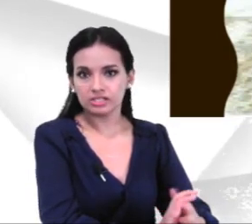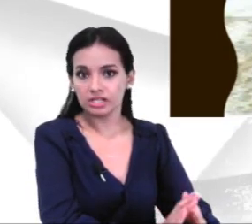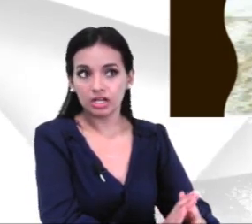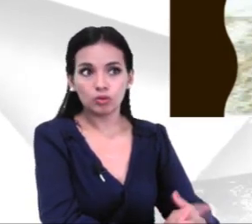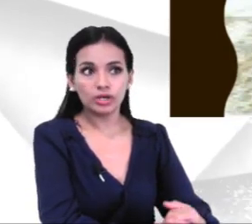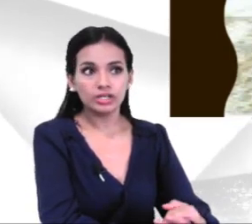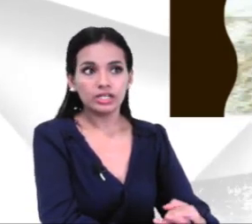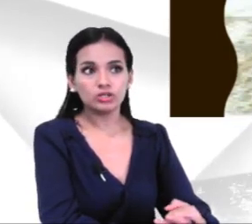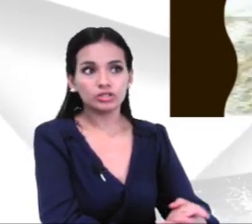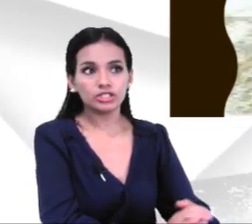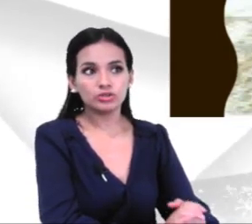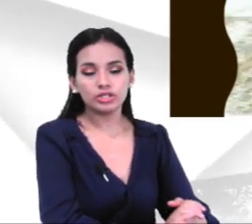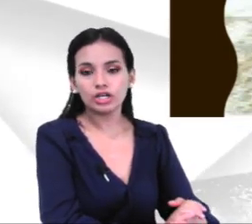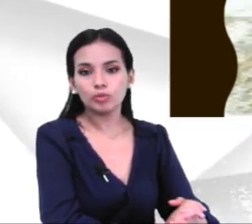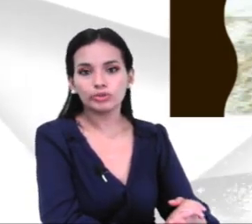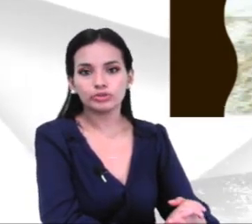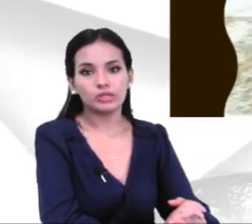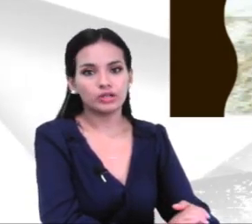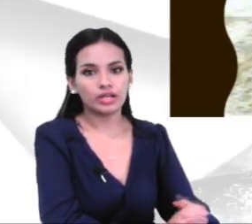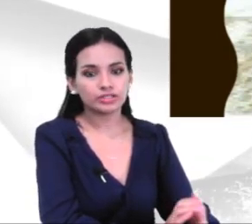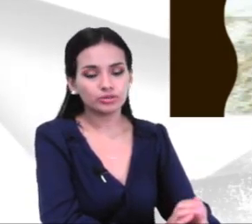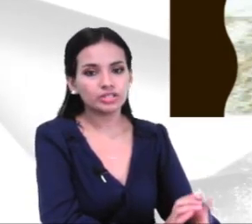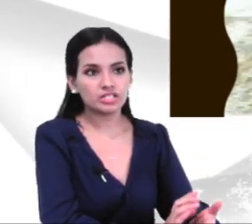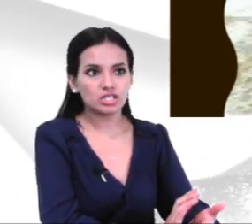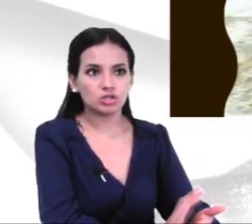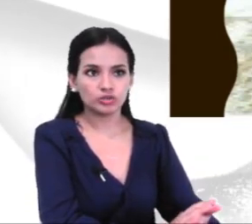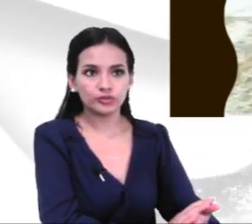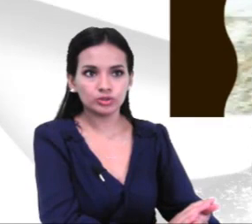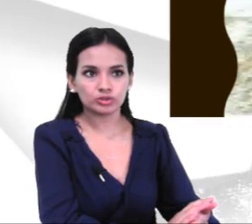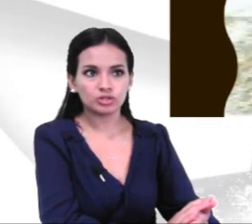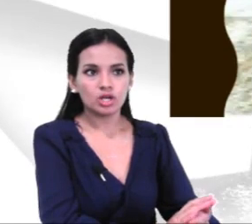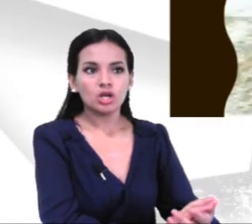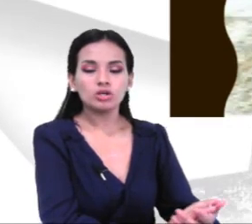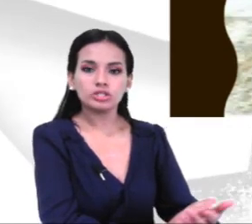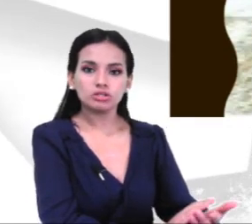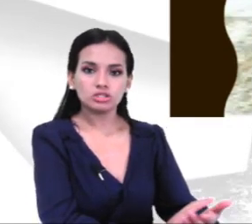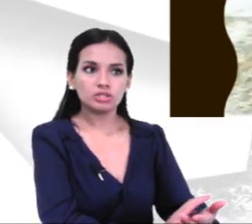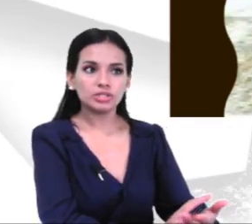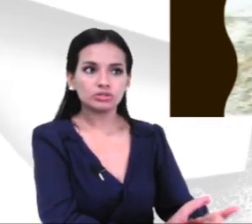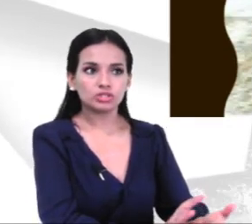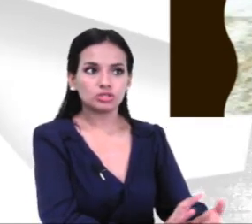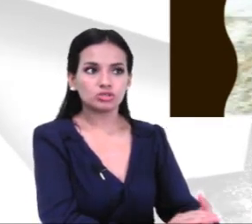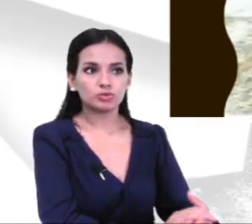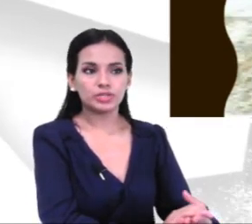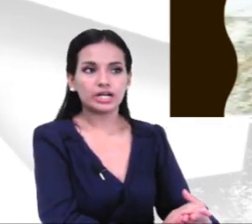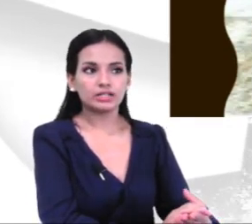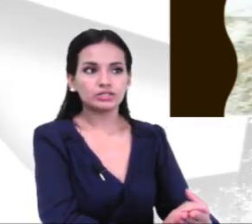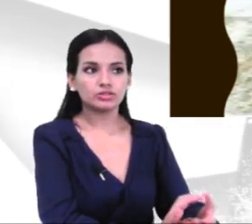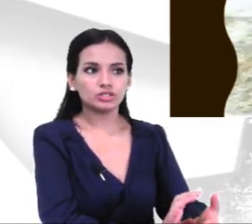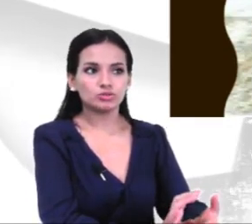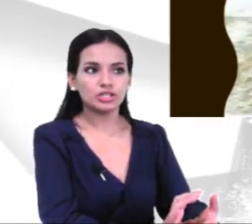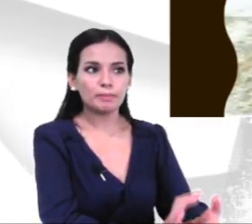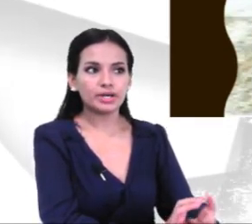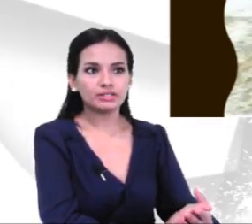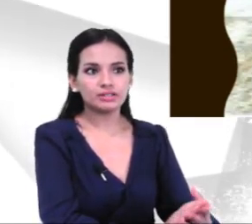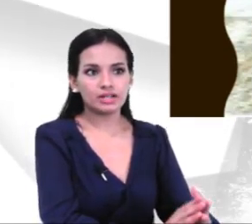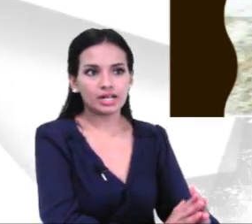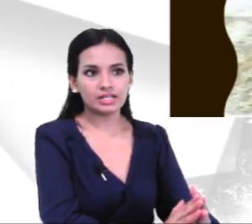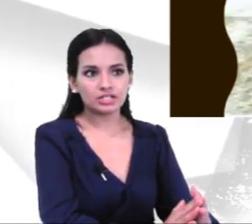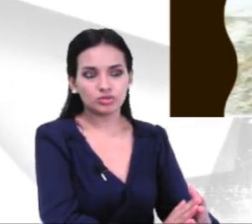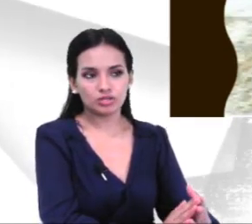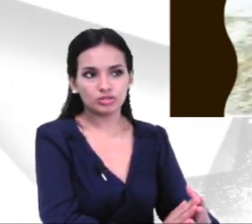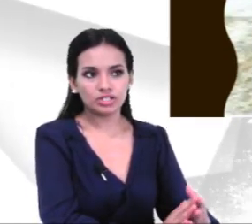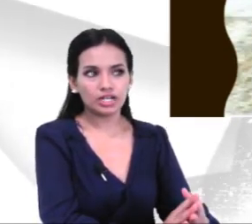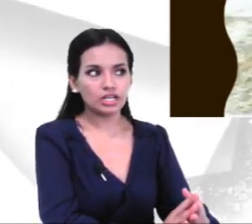que es el agua y otra sólida como son las costas y los fondos los ecosistemas costeros tropicales constituyen parte